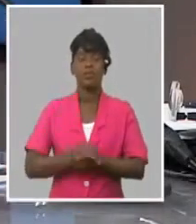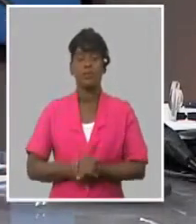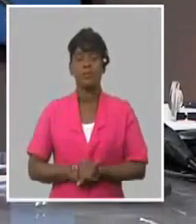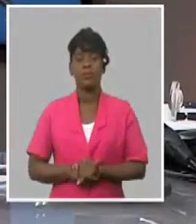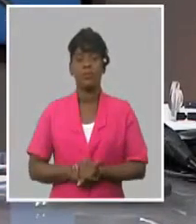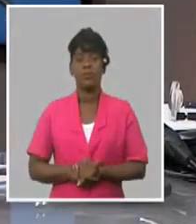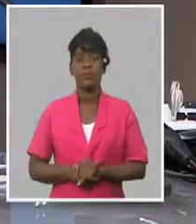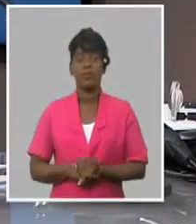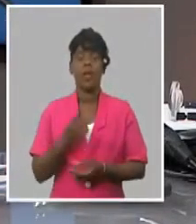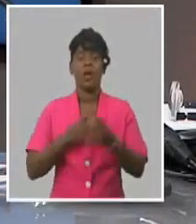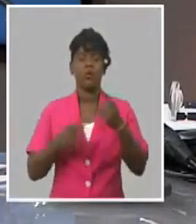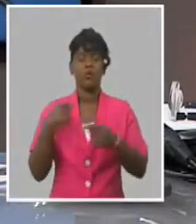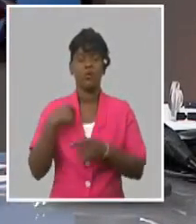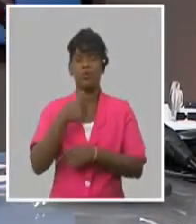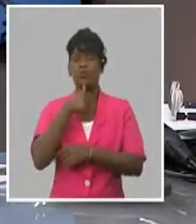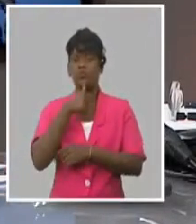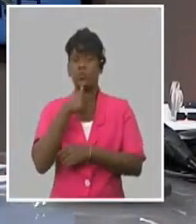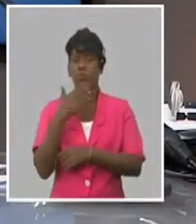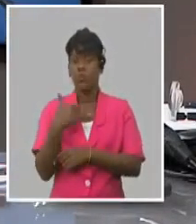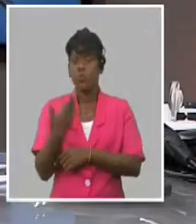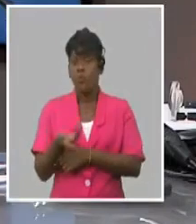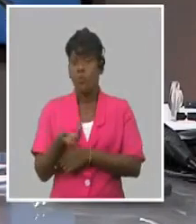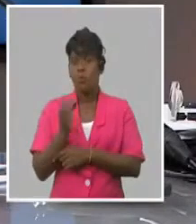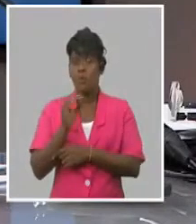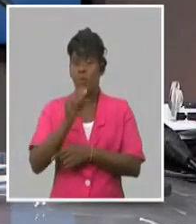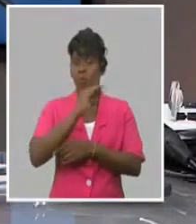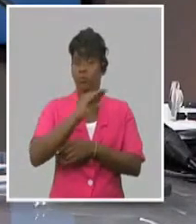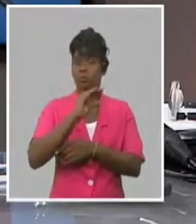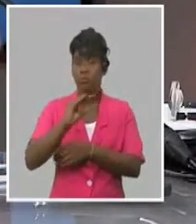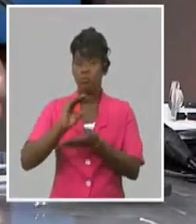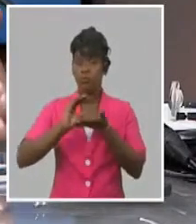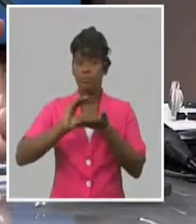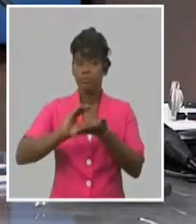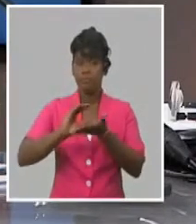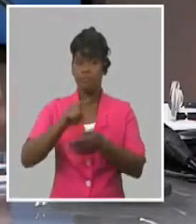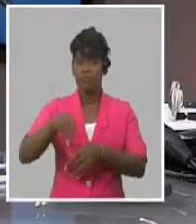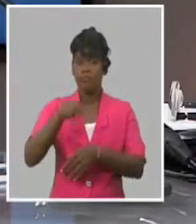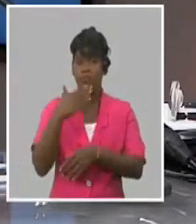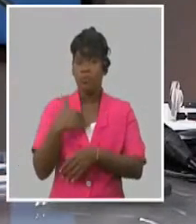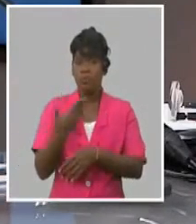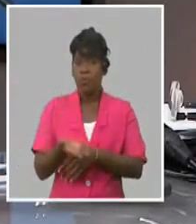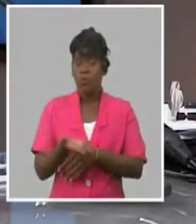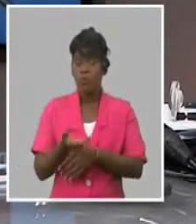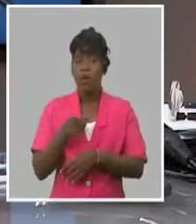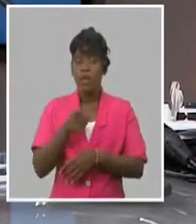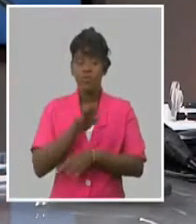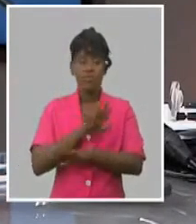su preocupación con esos términos. Y eso está escrito por lo siguiente.